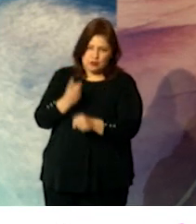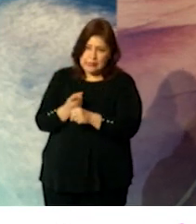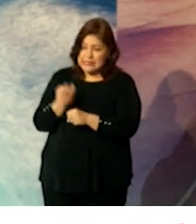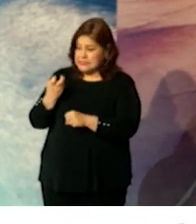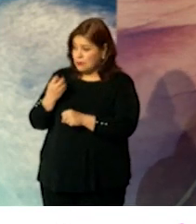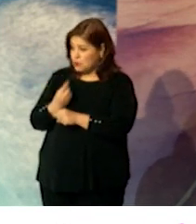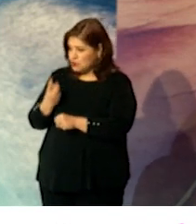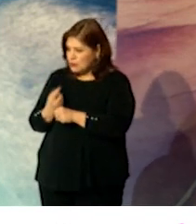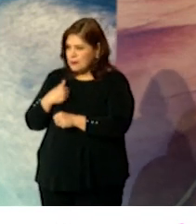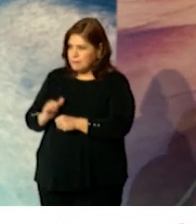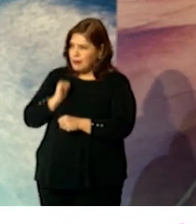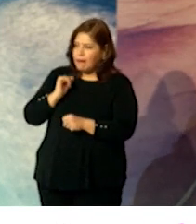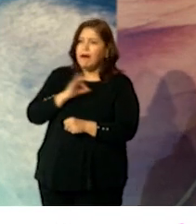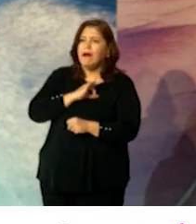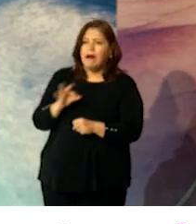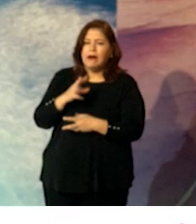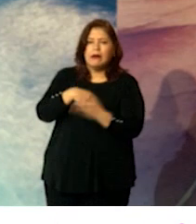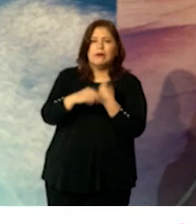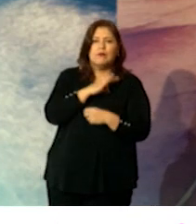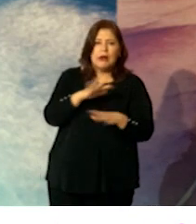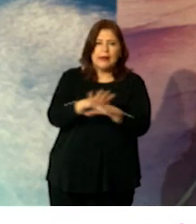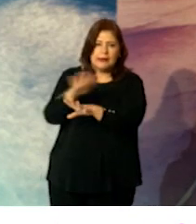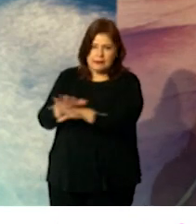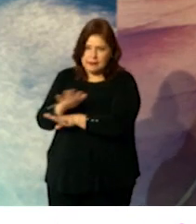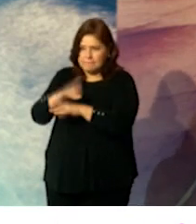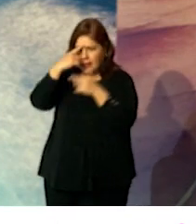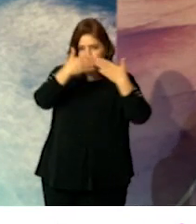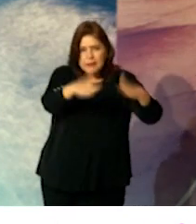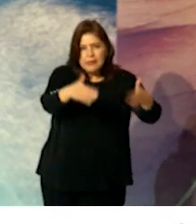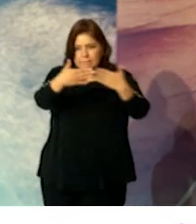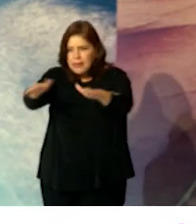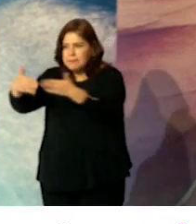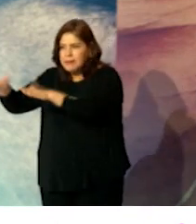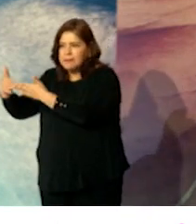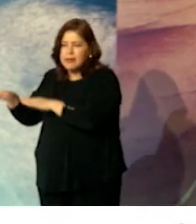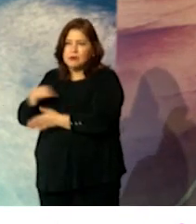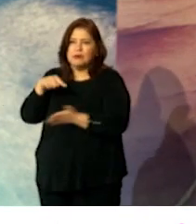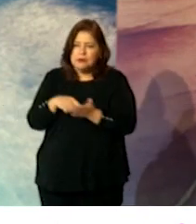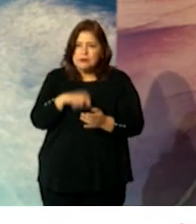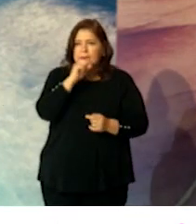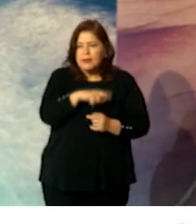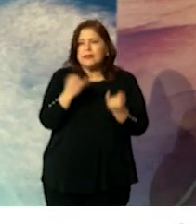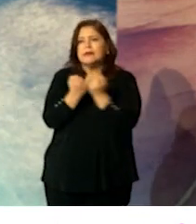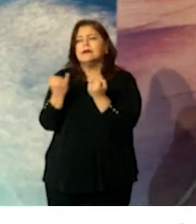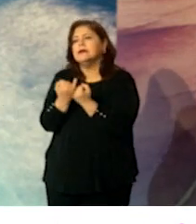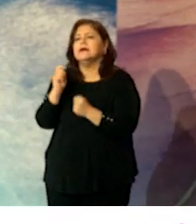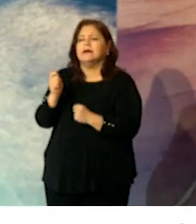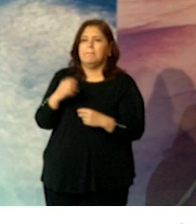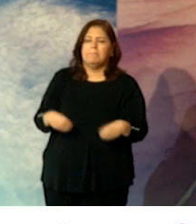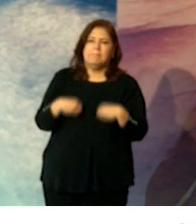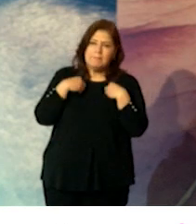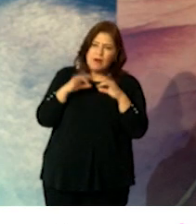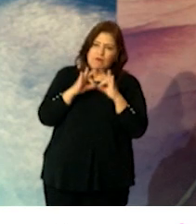esos privilegios para que realmente se puedan esos cambios, porque podemos abrir puertas, podemos abrir espacios, podemos abrir nuevas formas de vida,